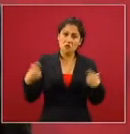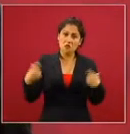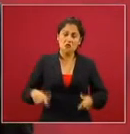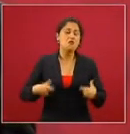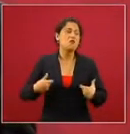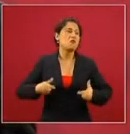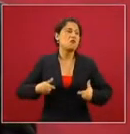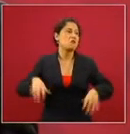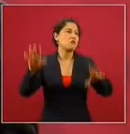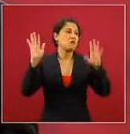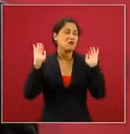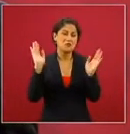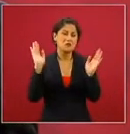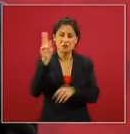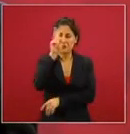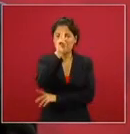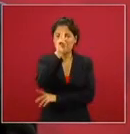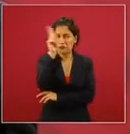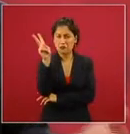Imagínense,